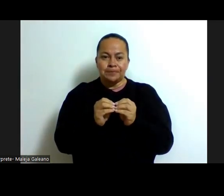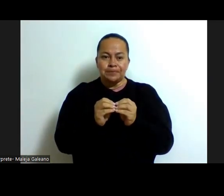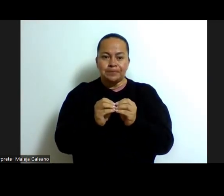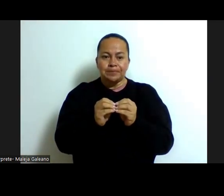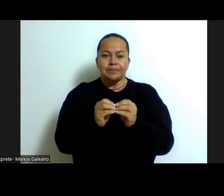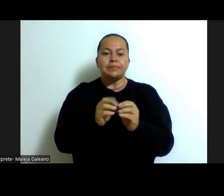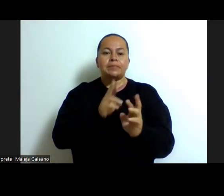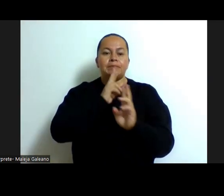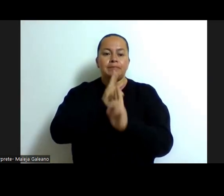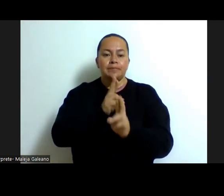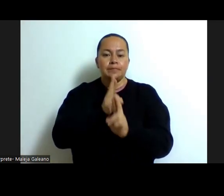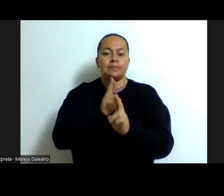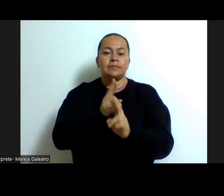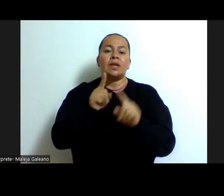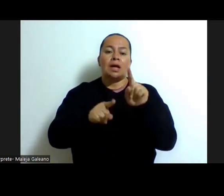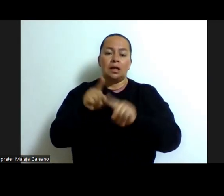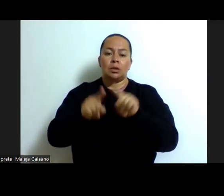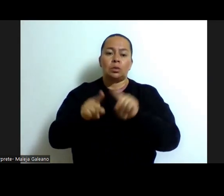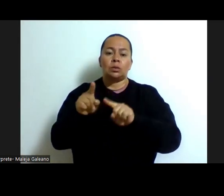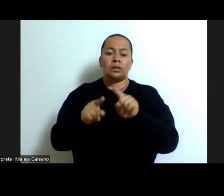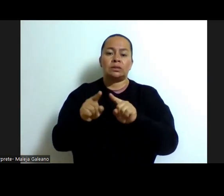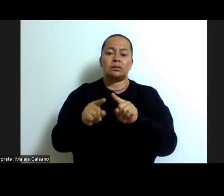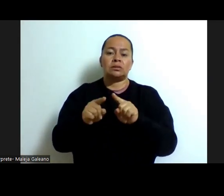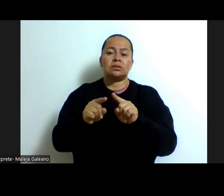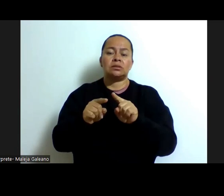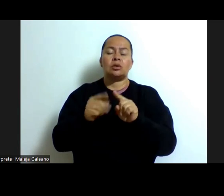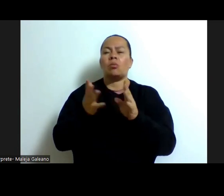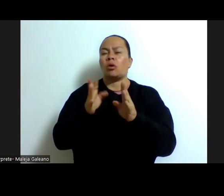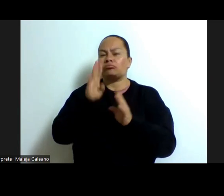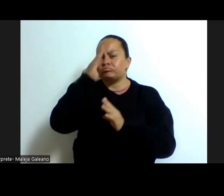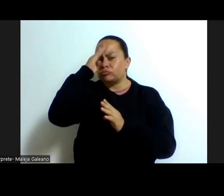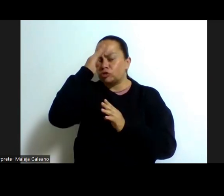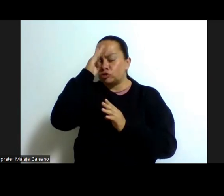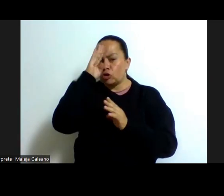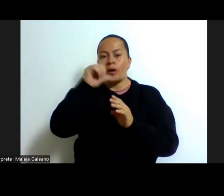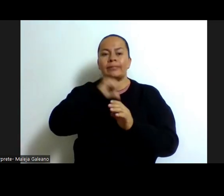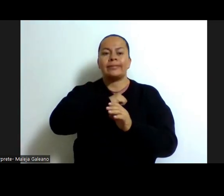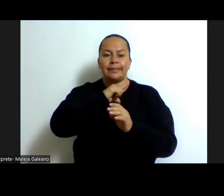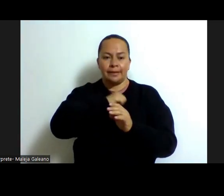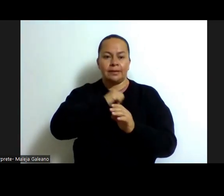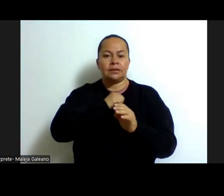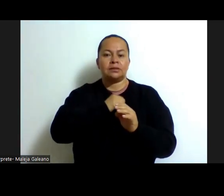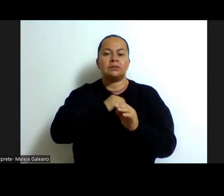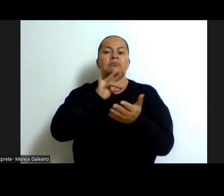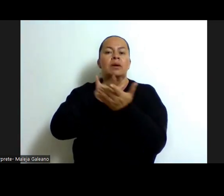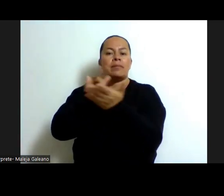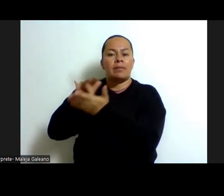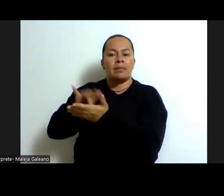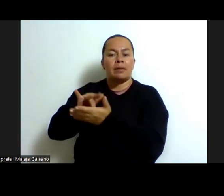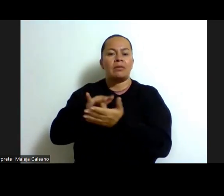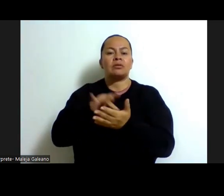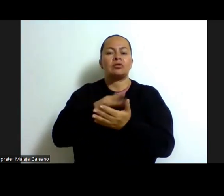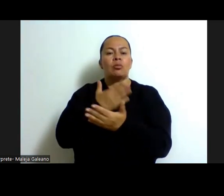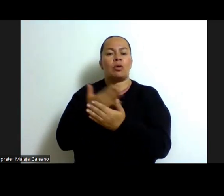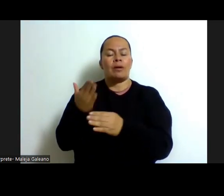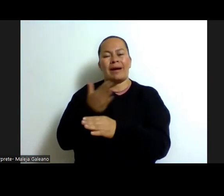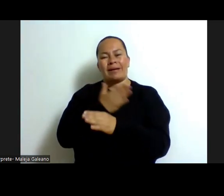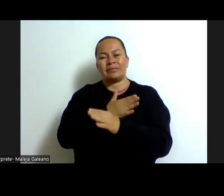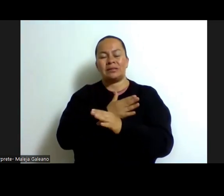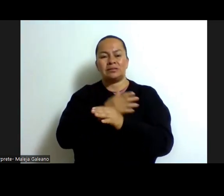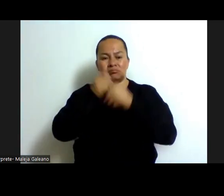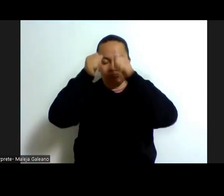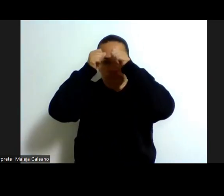responder a algunas hipótesis que ya pues de alguna manera están establecidas o preestablecidas no